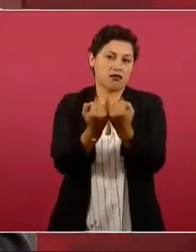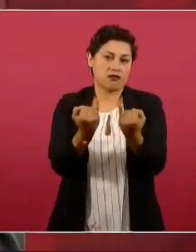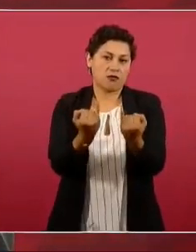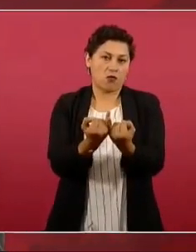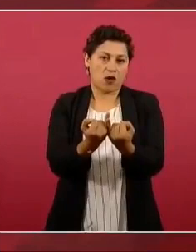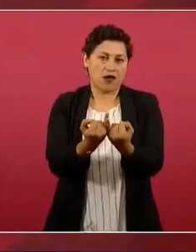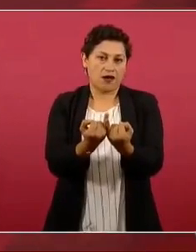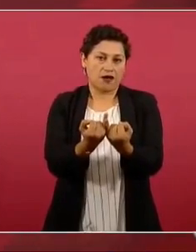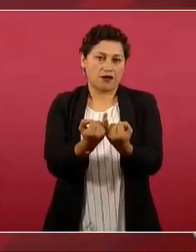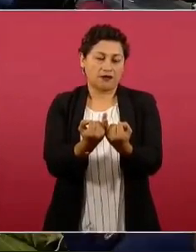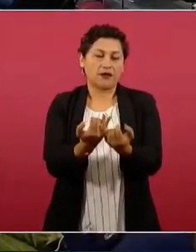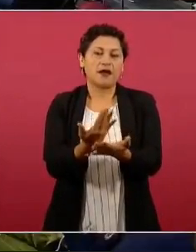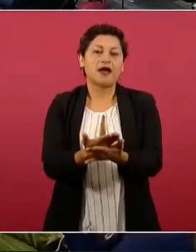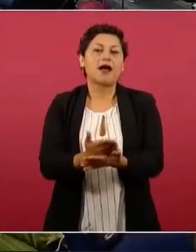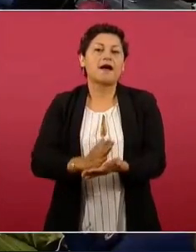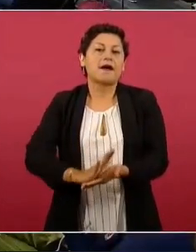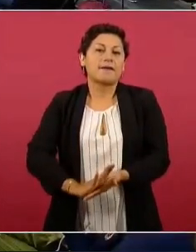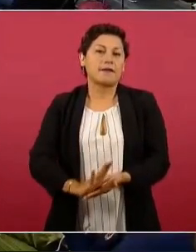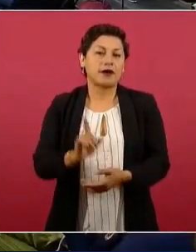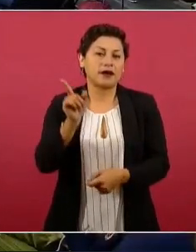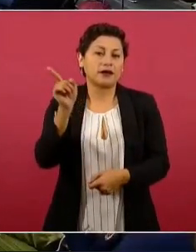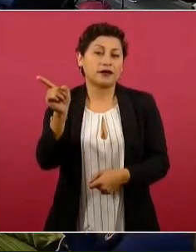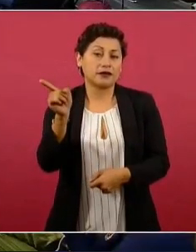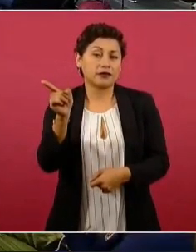se dedican a administrar